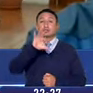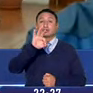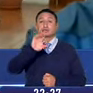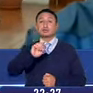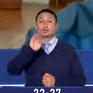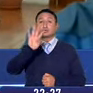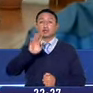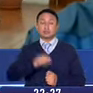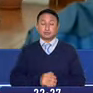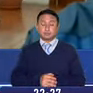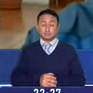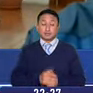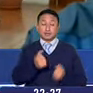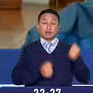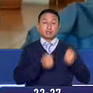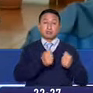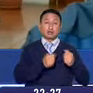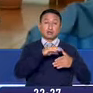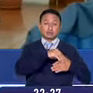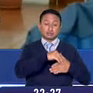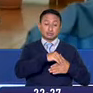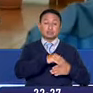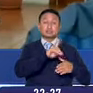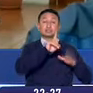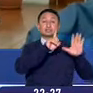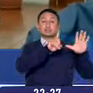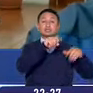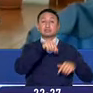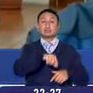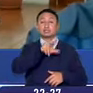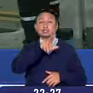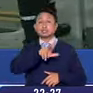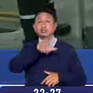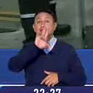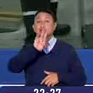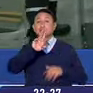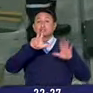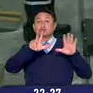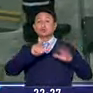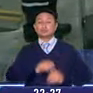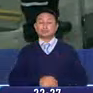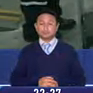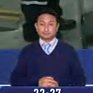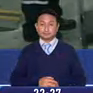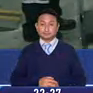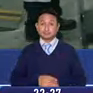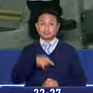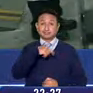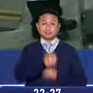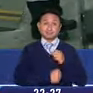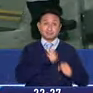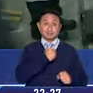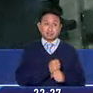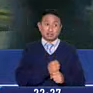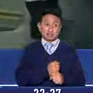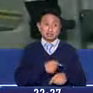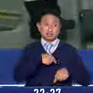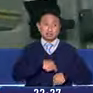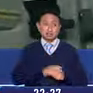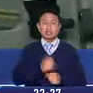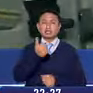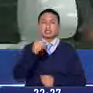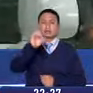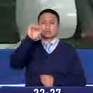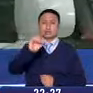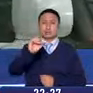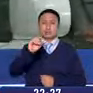145.904. Vehículos condicionados, 6.378. En lo que va del año, el ausentismo llegó al